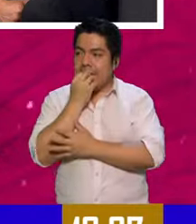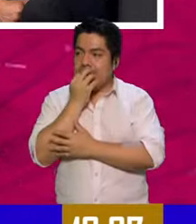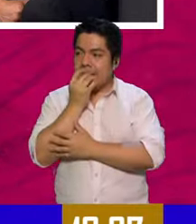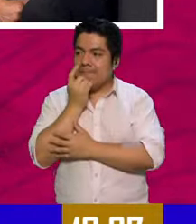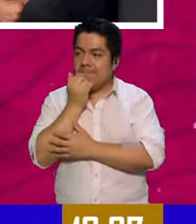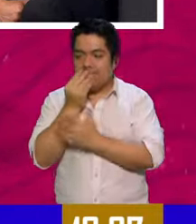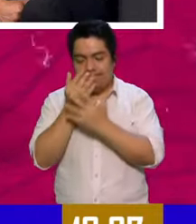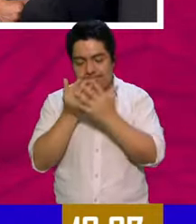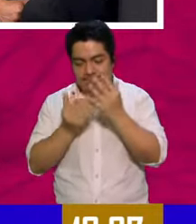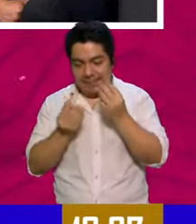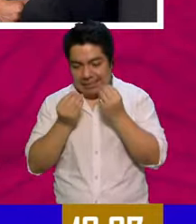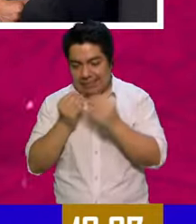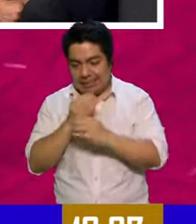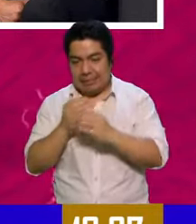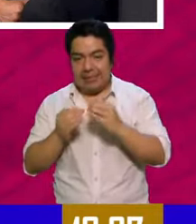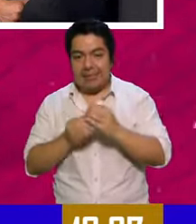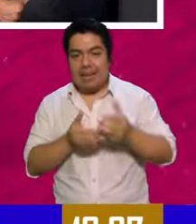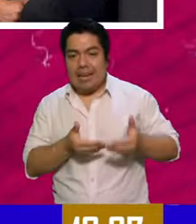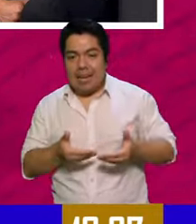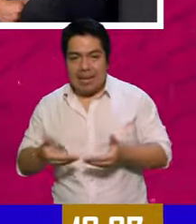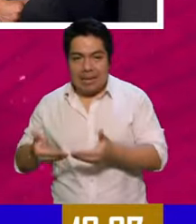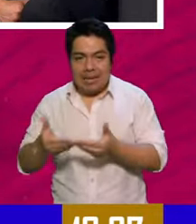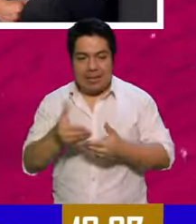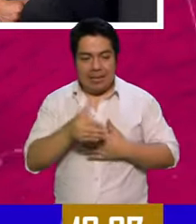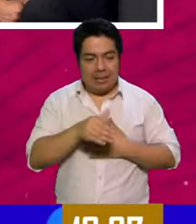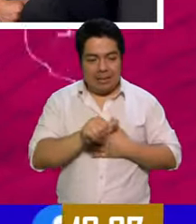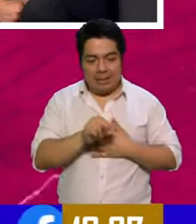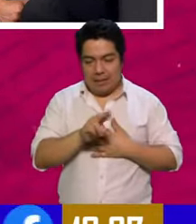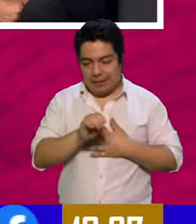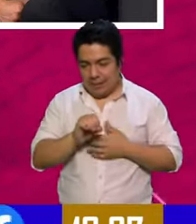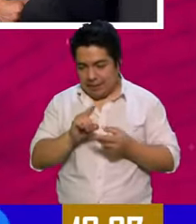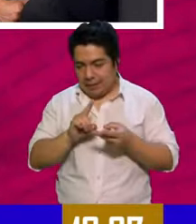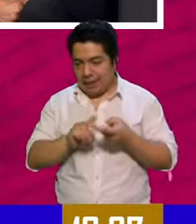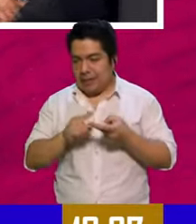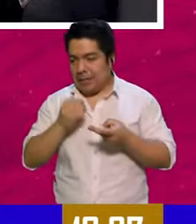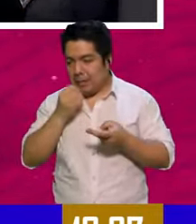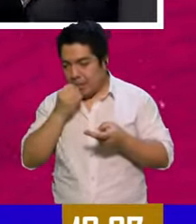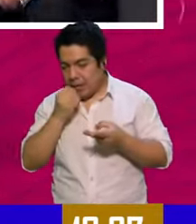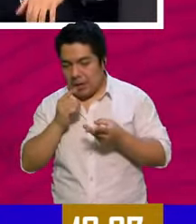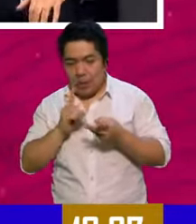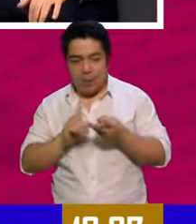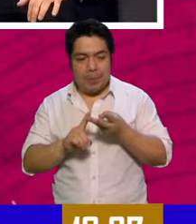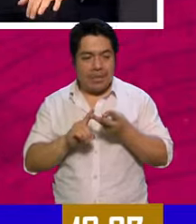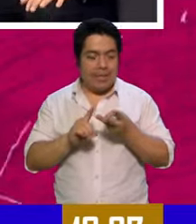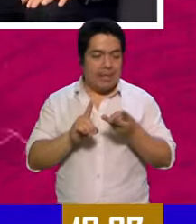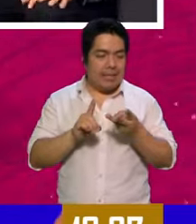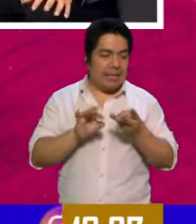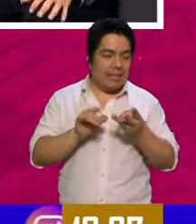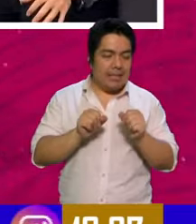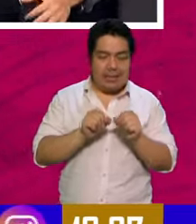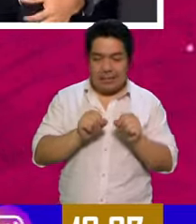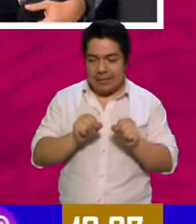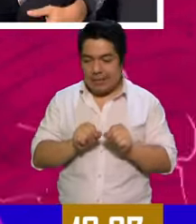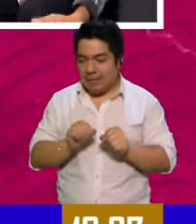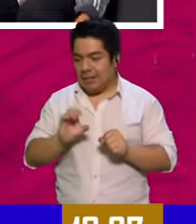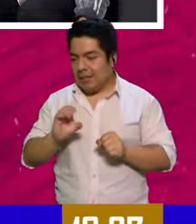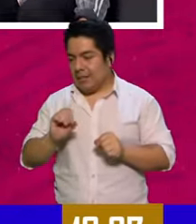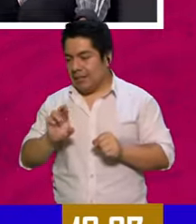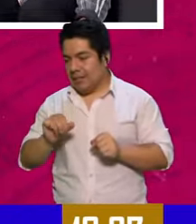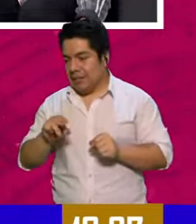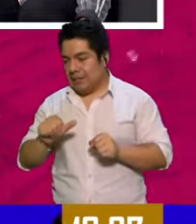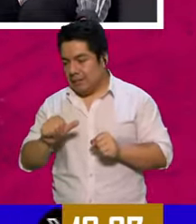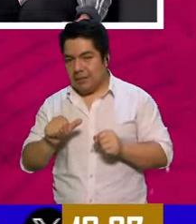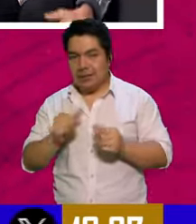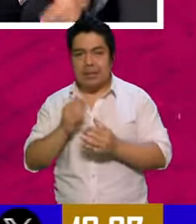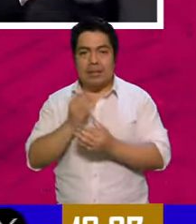es que hay muchas cosas, la calle de Madero, la comida, el salón Corona,